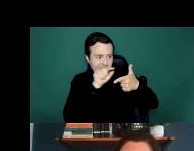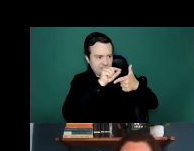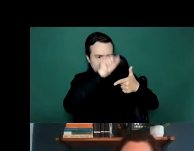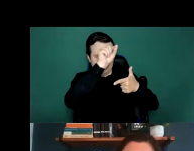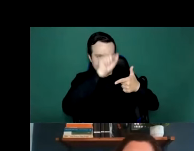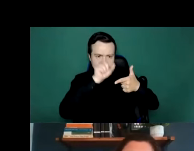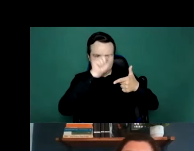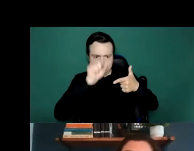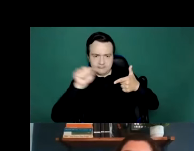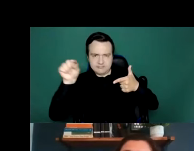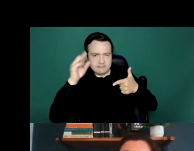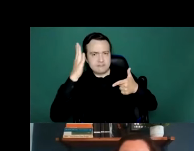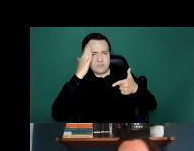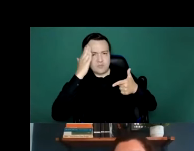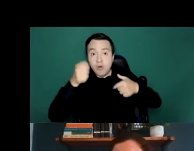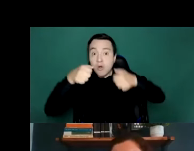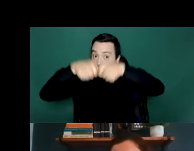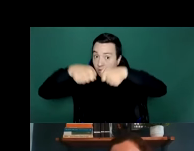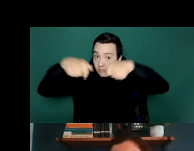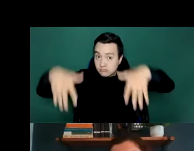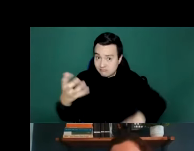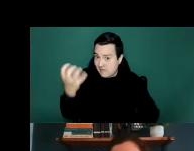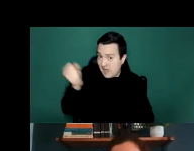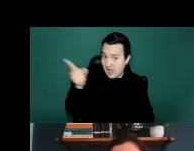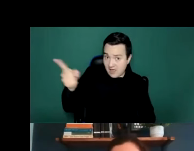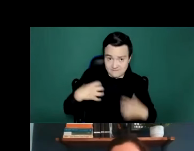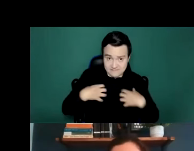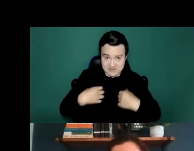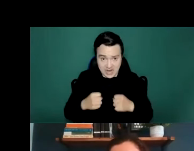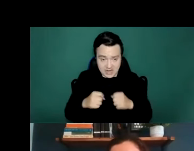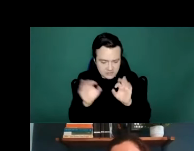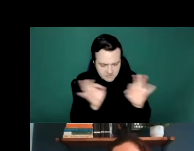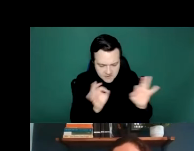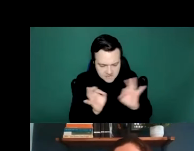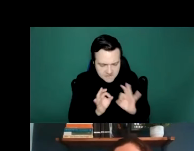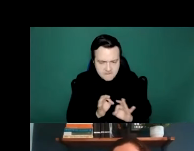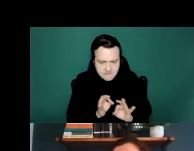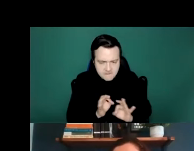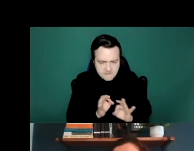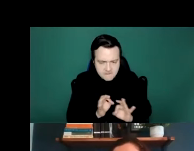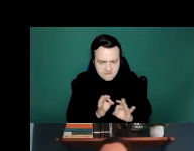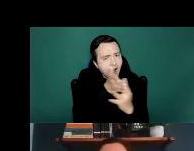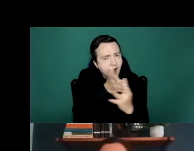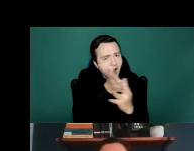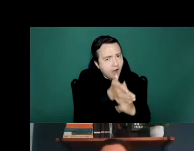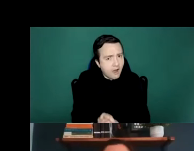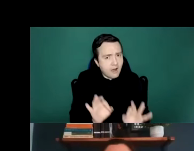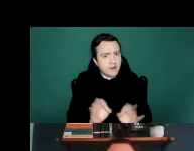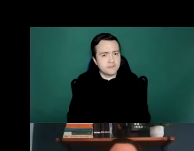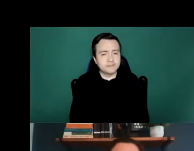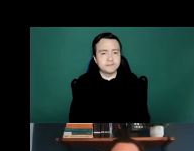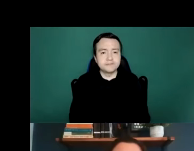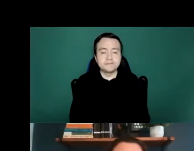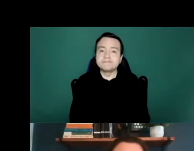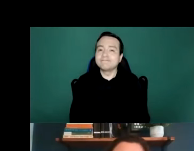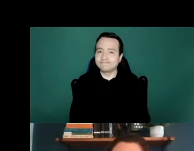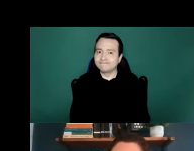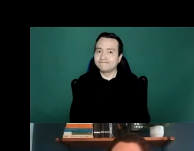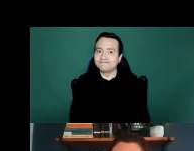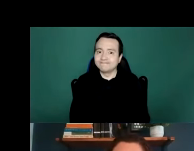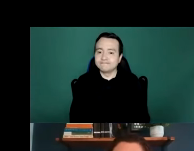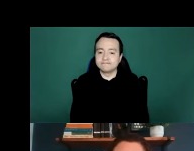los sistemas de salud para mejorar las condiciones de acceso. Más útil todavía sería poder tener una idea de cuáles son las razones